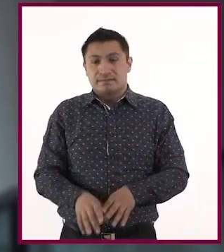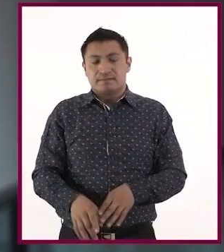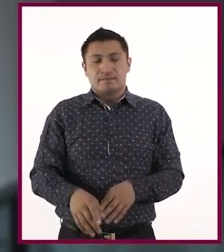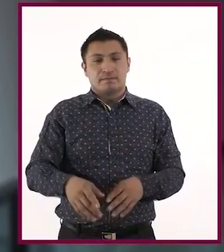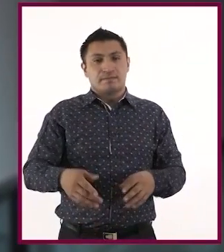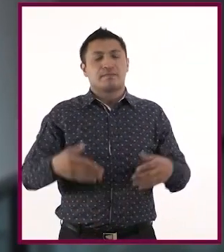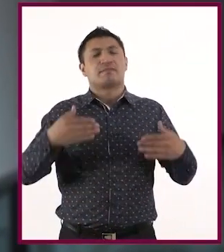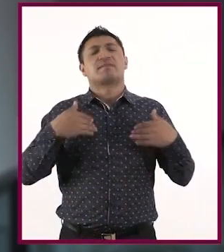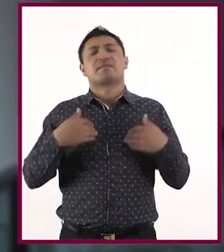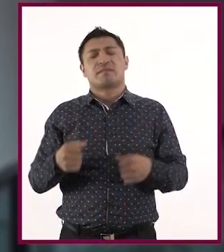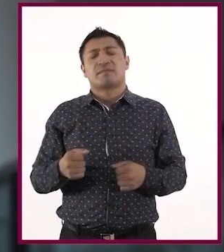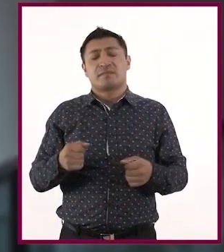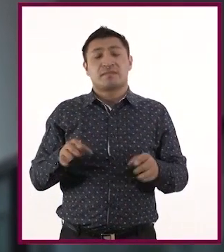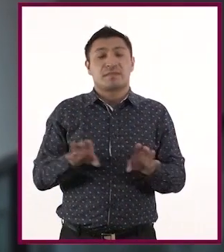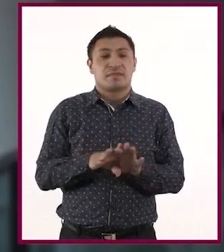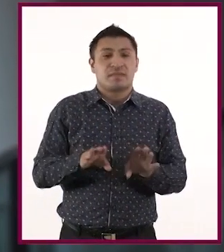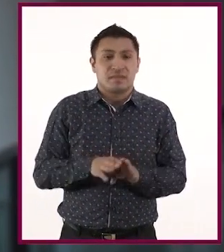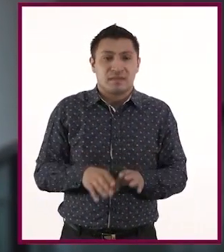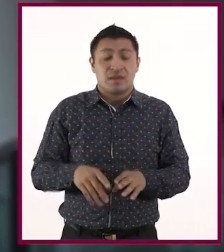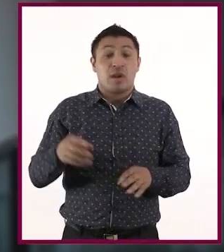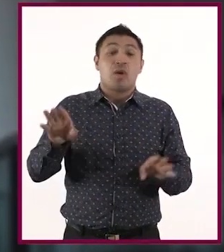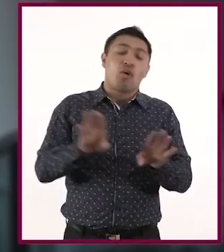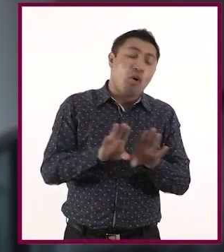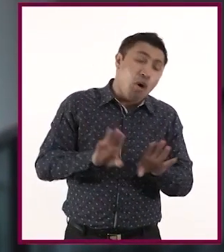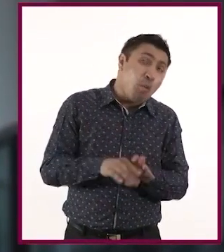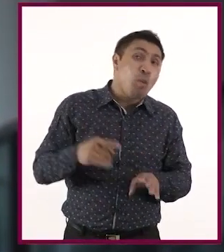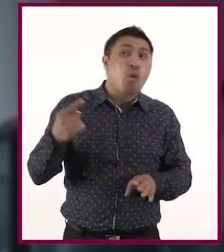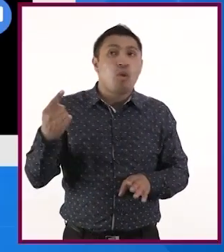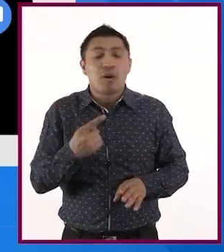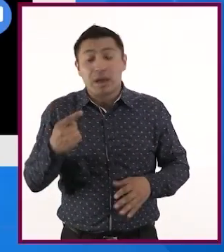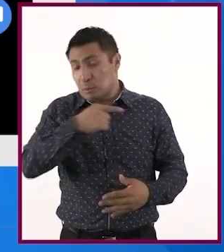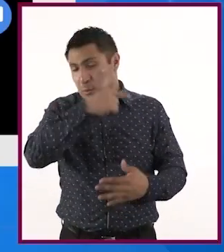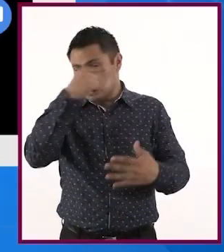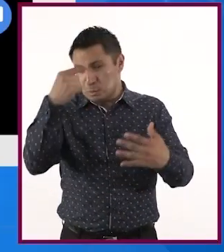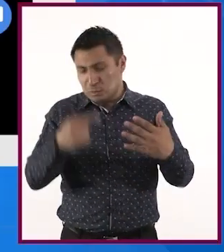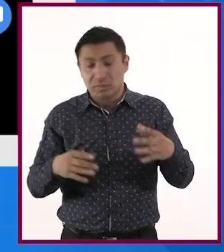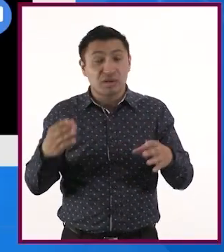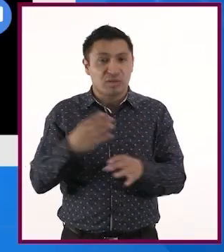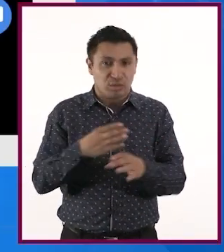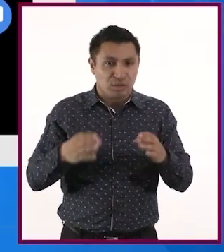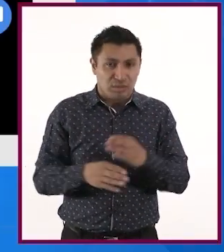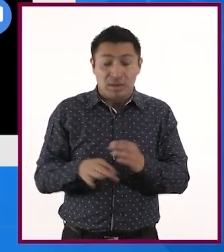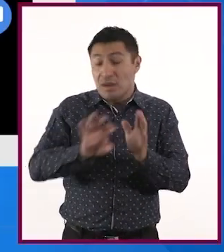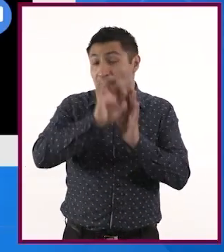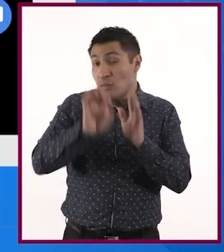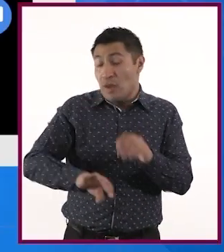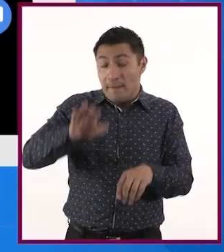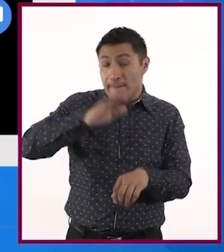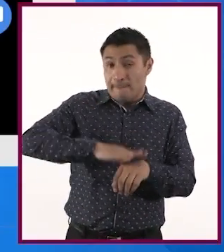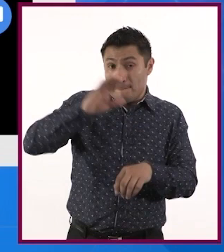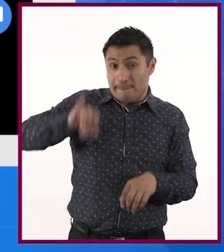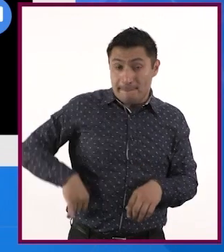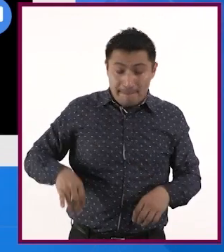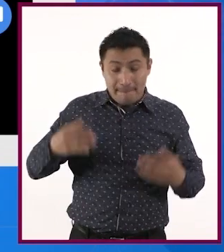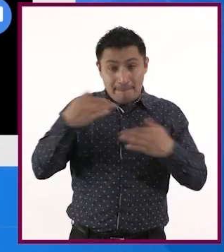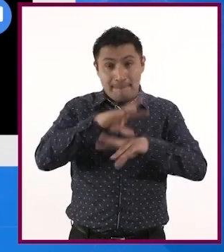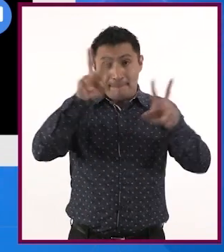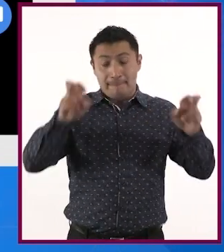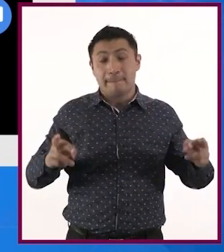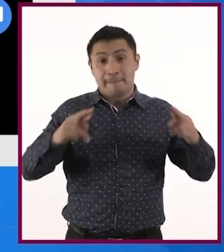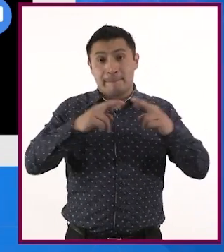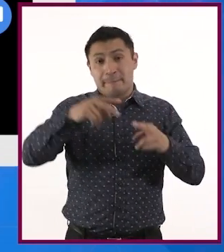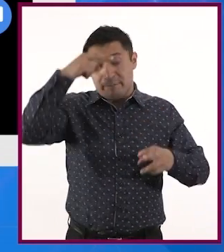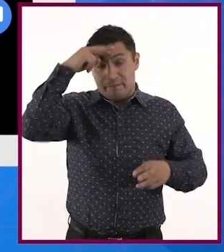sentido no nada más al cómo, sino al qué de las cosas. Una de las cosas que es más interesante en torno a la religiosidad